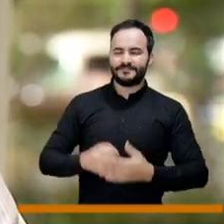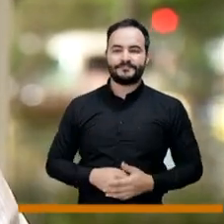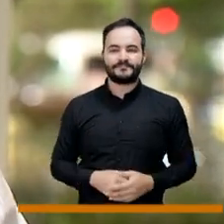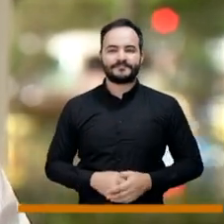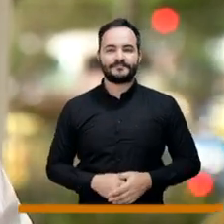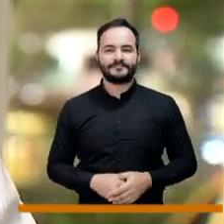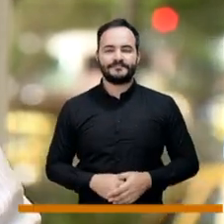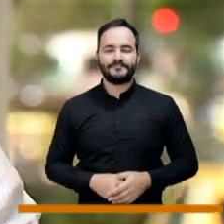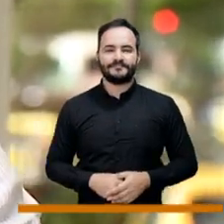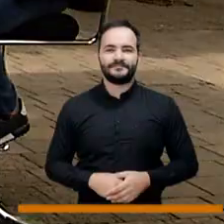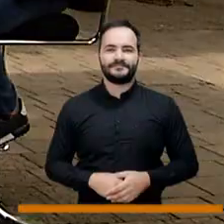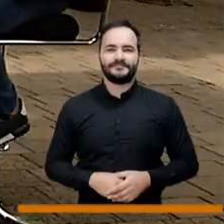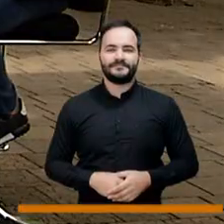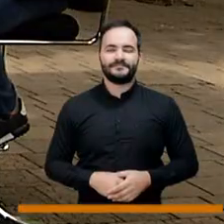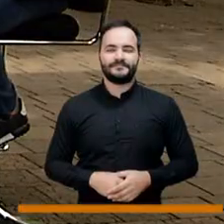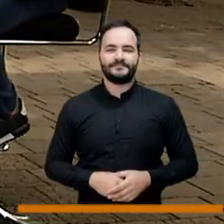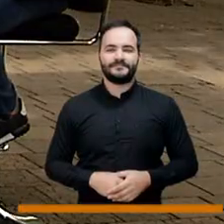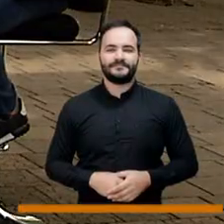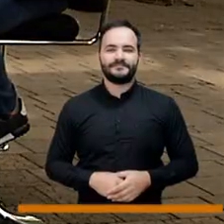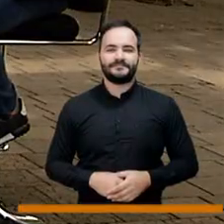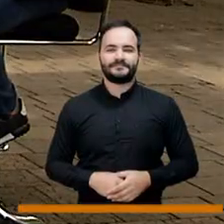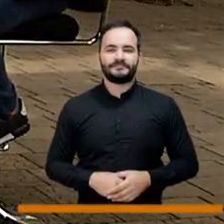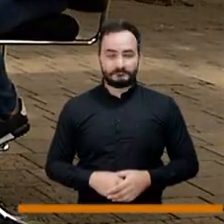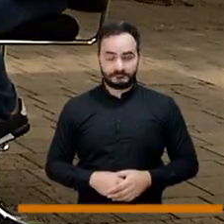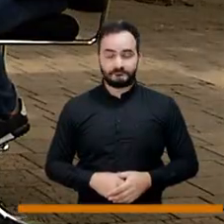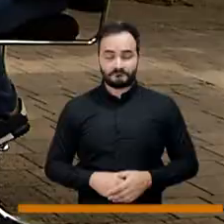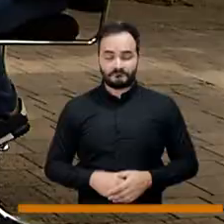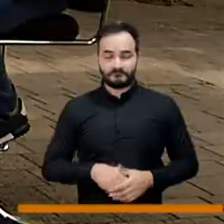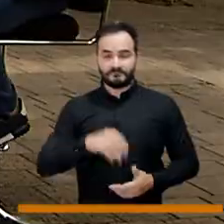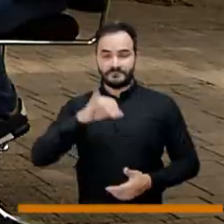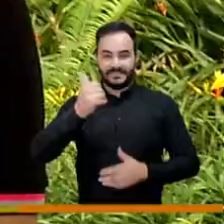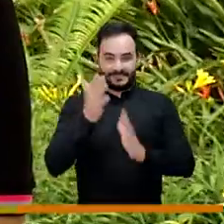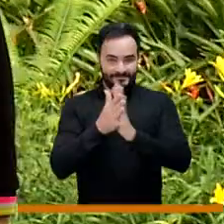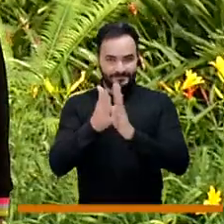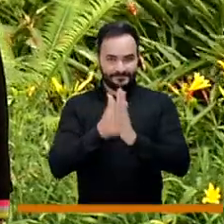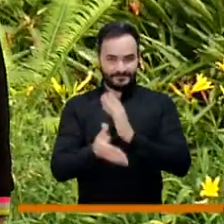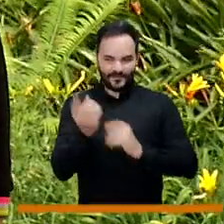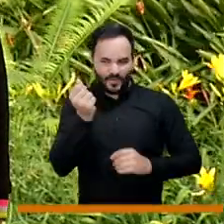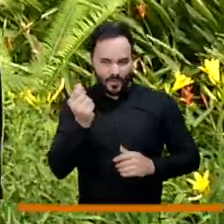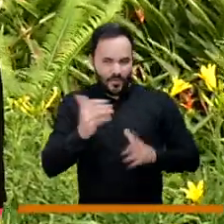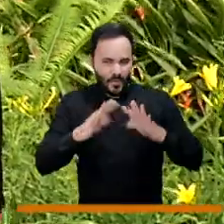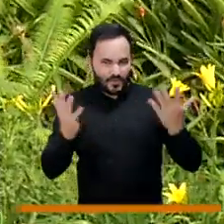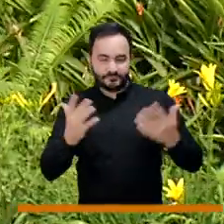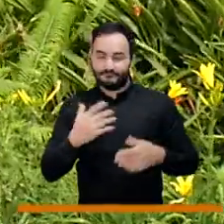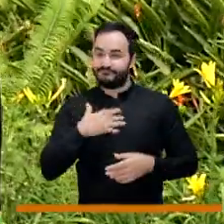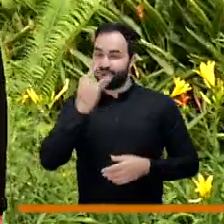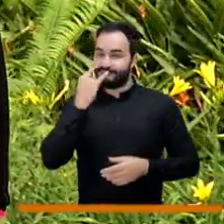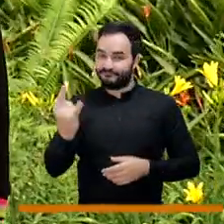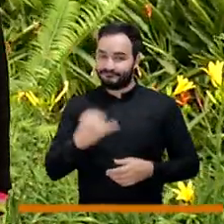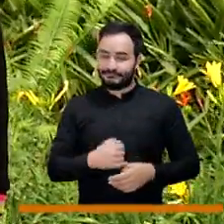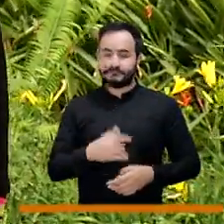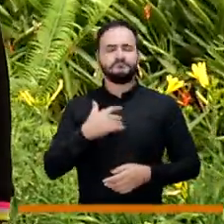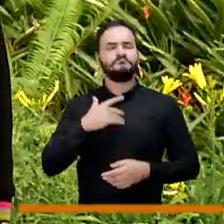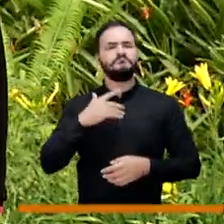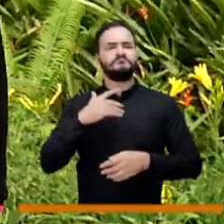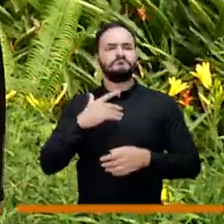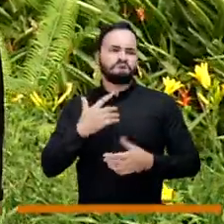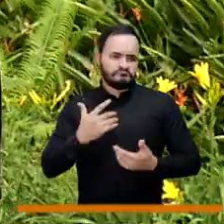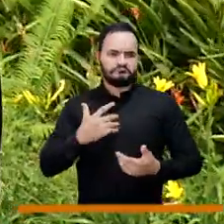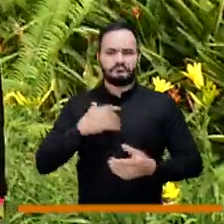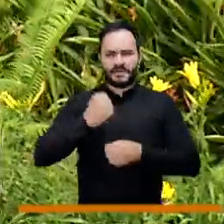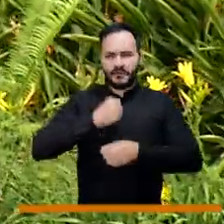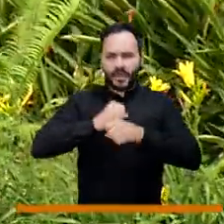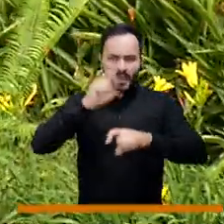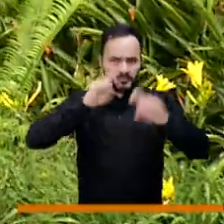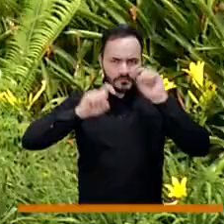barberías. Seba, mira, pues son cifras interesantes. Hoy un barbero con